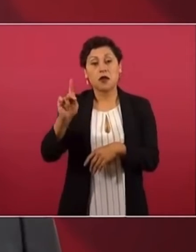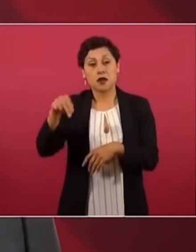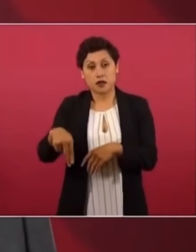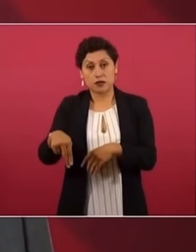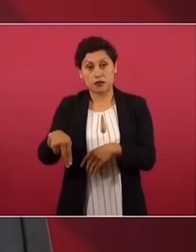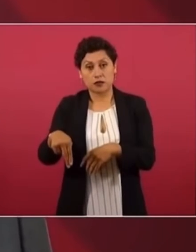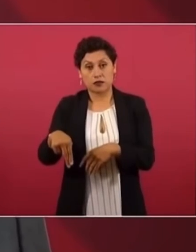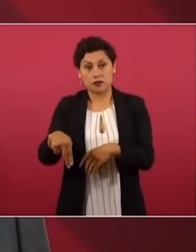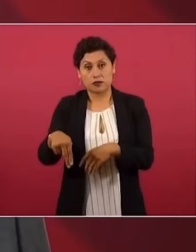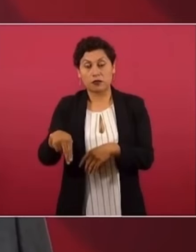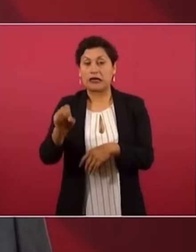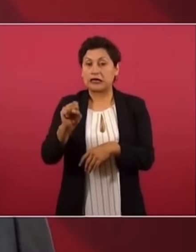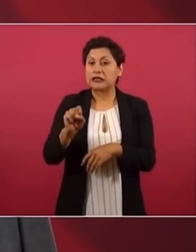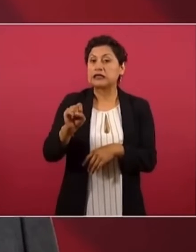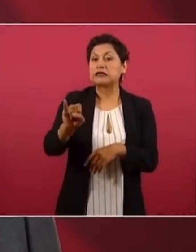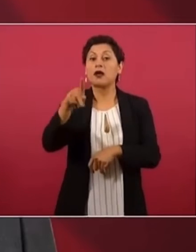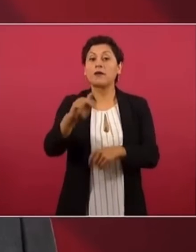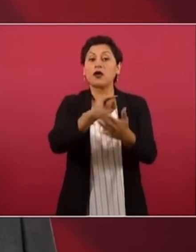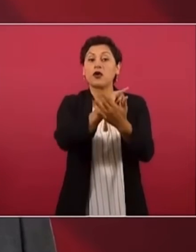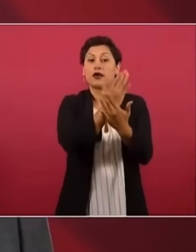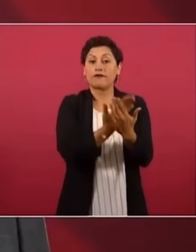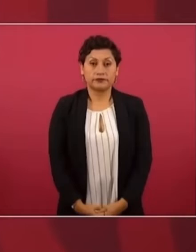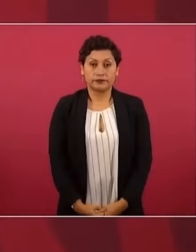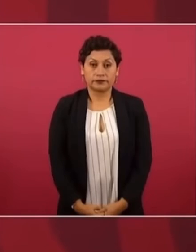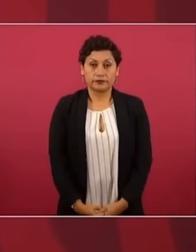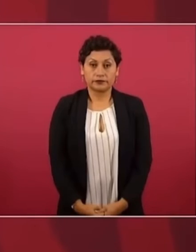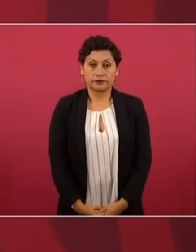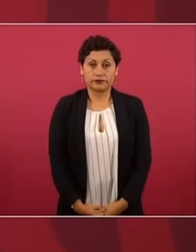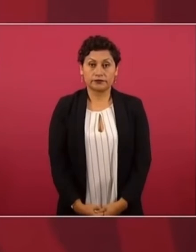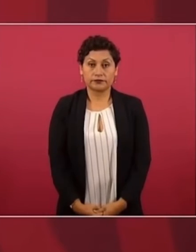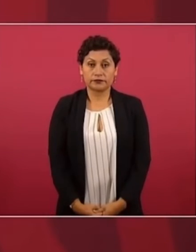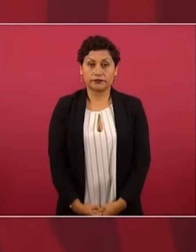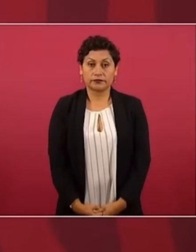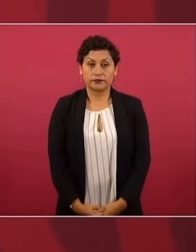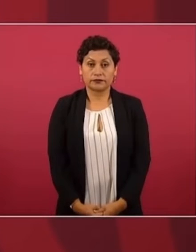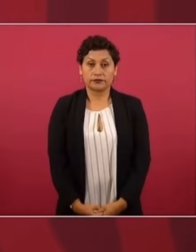Sí, pero el informe no solicita